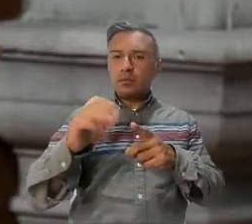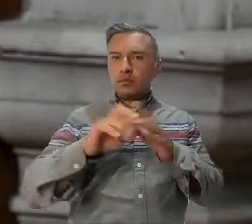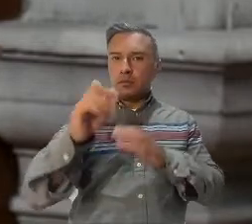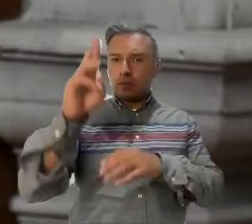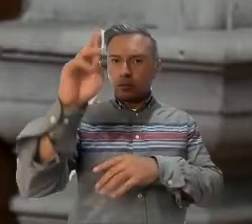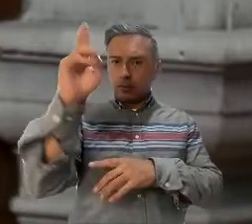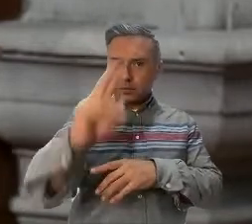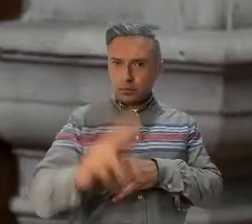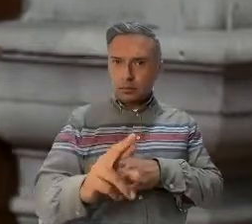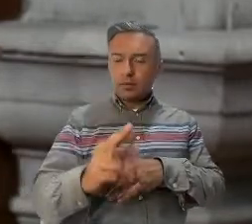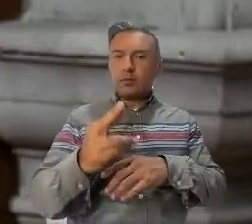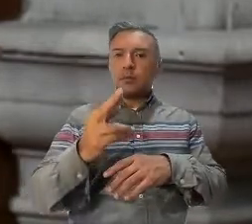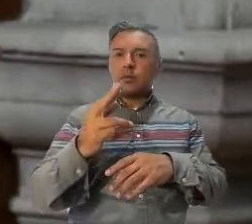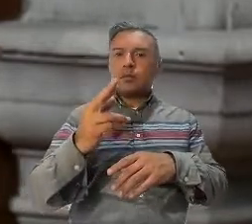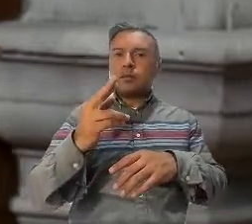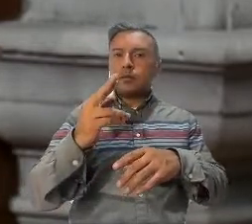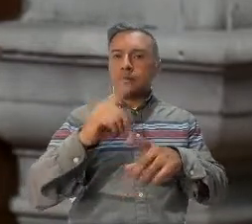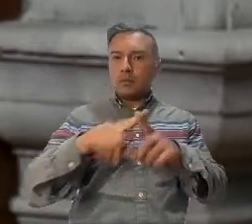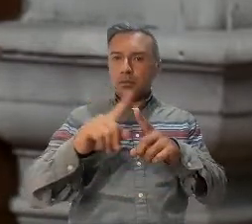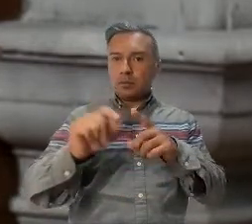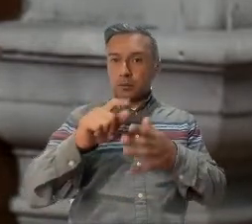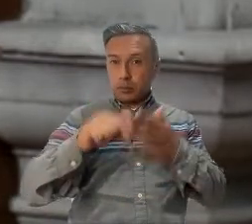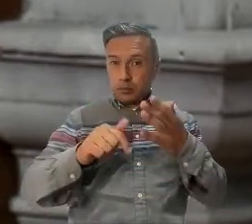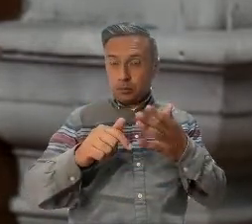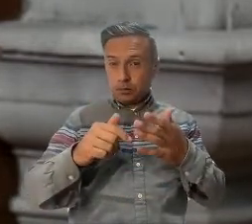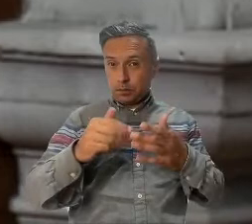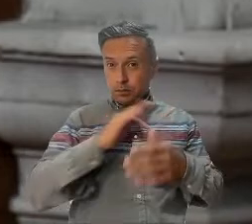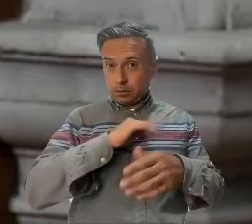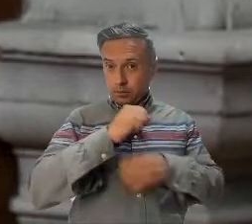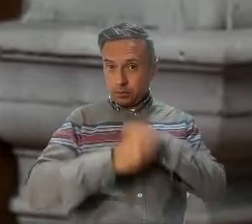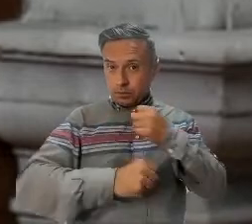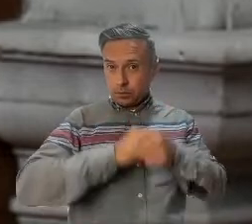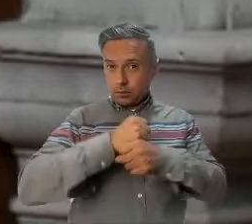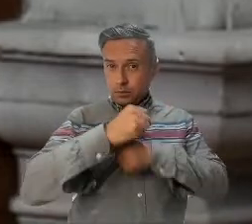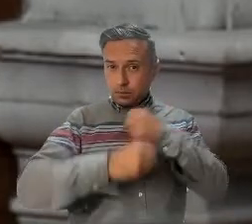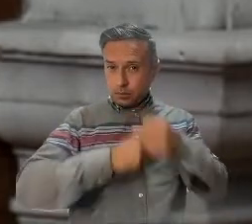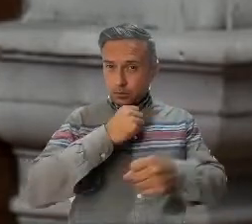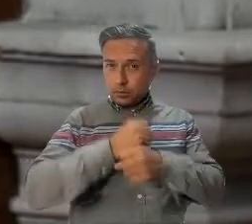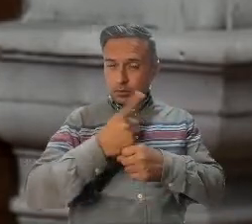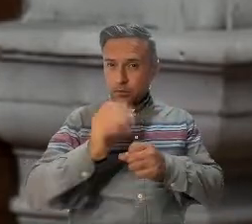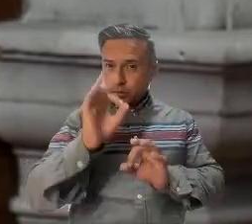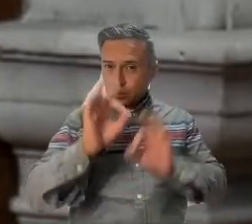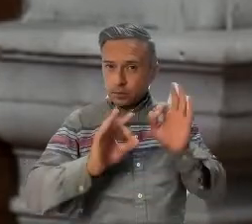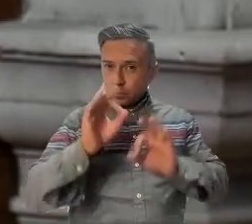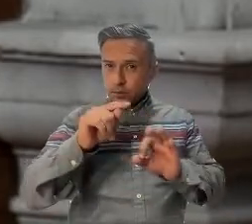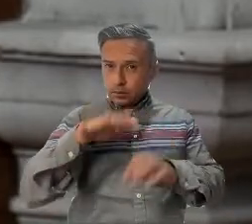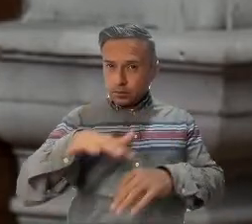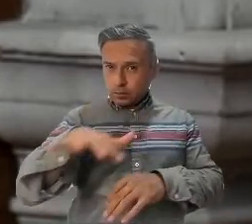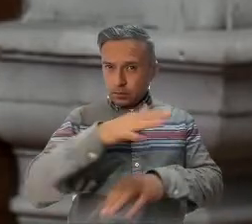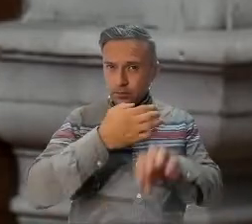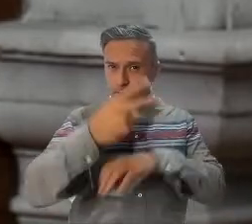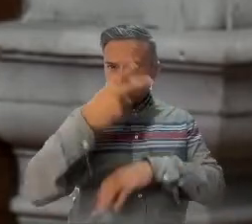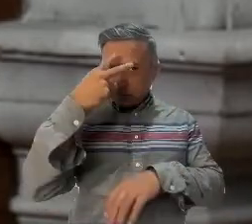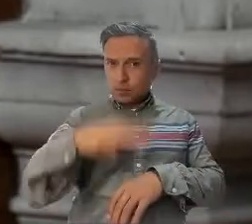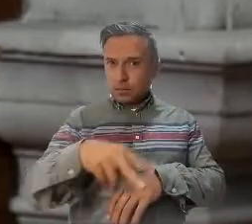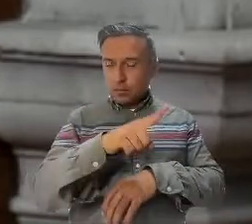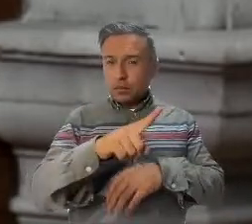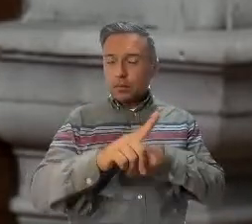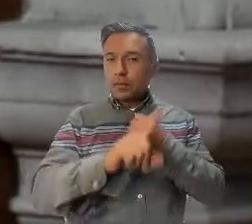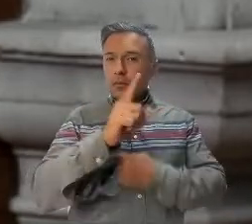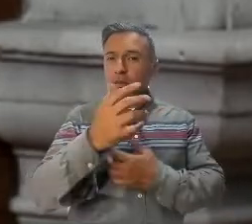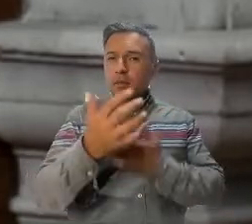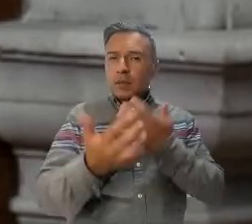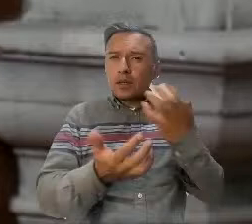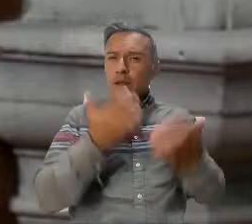eléctricas, y de acuerdo con el promedio de los últimos años en el Estado de México, casi la mitad de estos incendios se